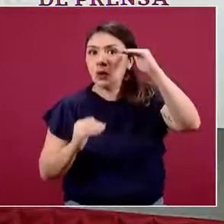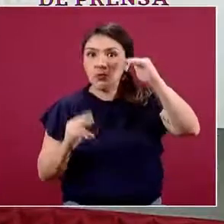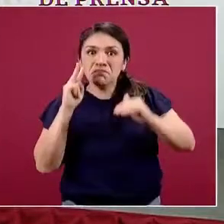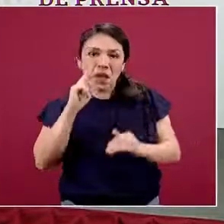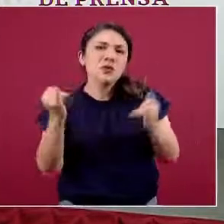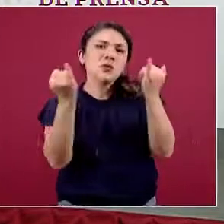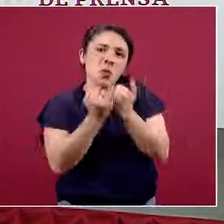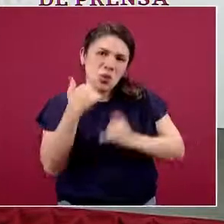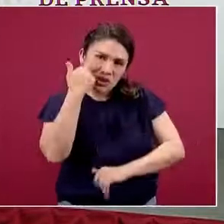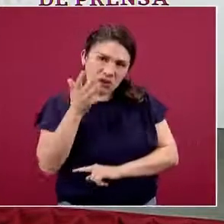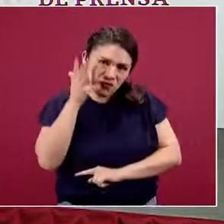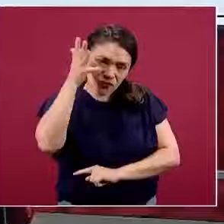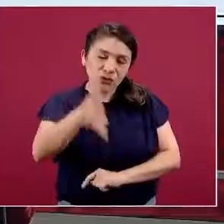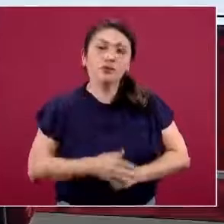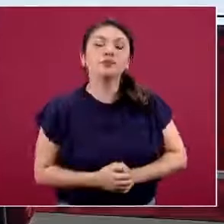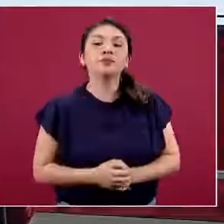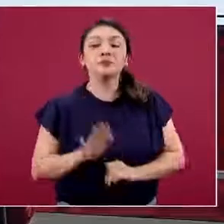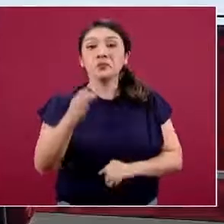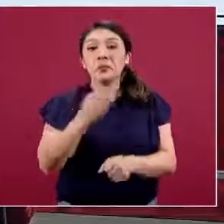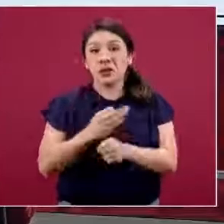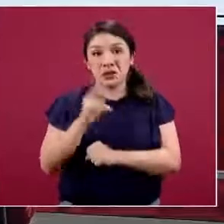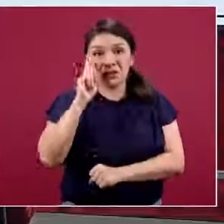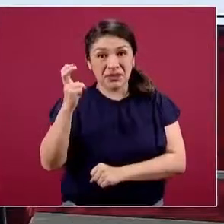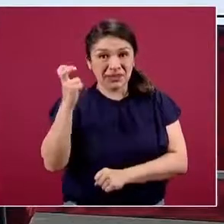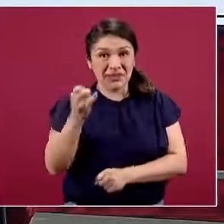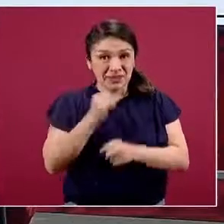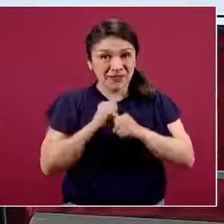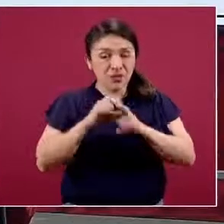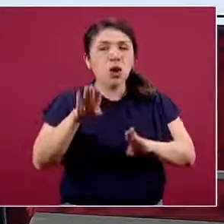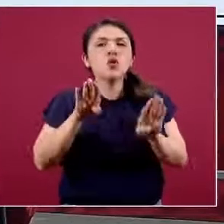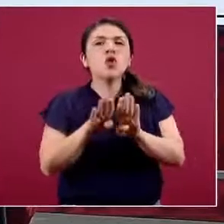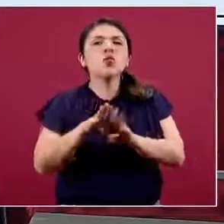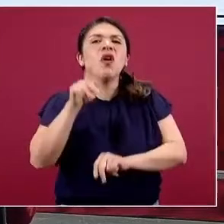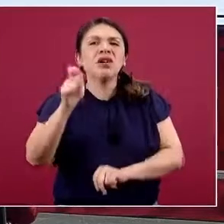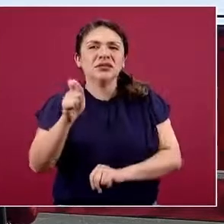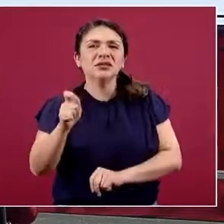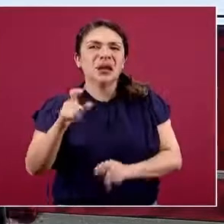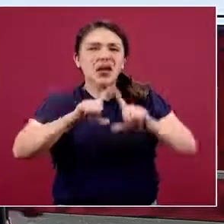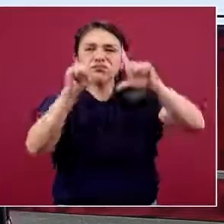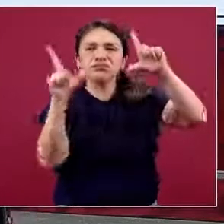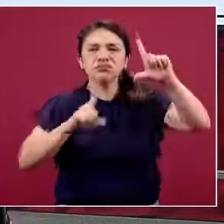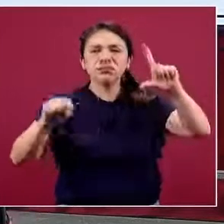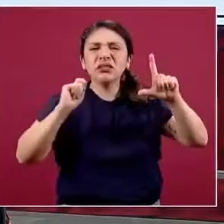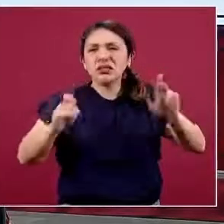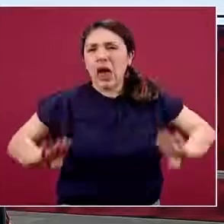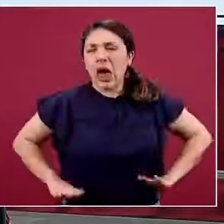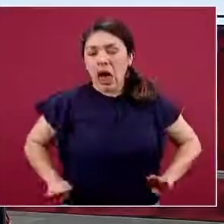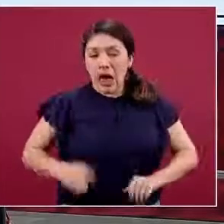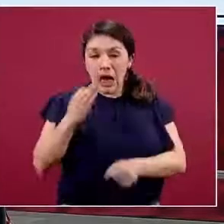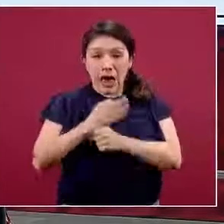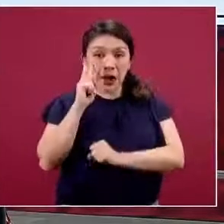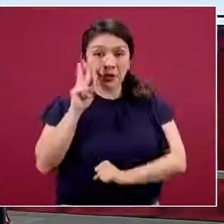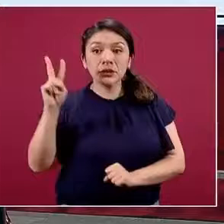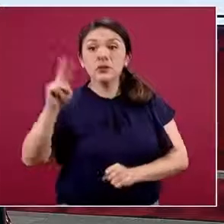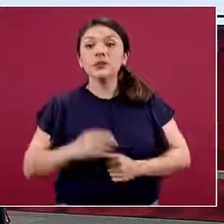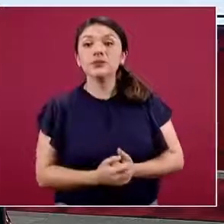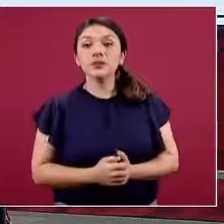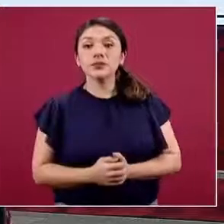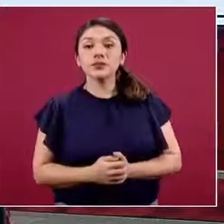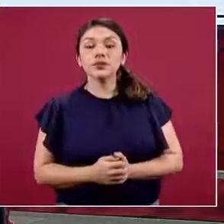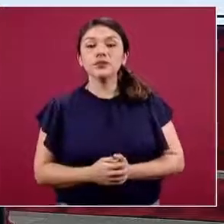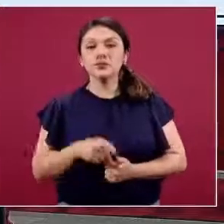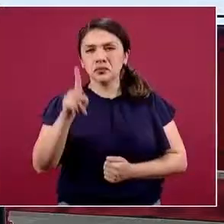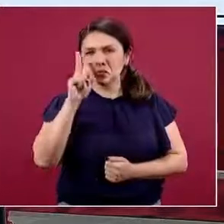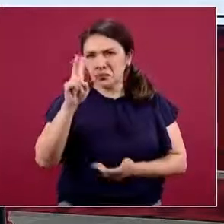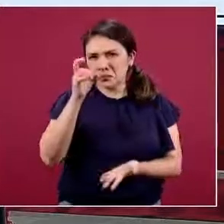medio. Vamos a ver precisamente estos datos en relación al escenario nacional, si nos comparten la siguiente diapositiva. Como